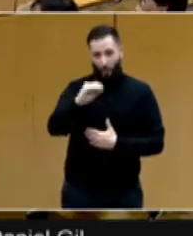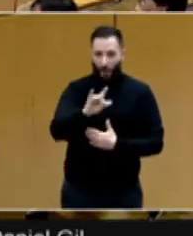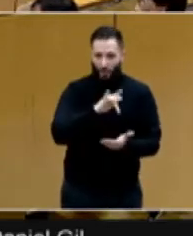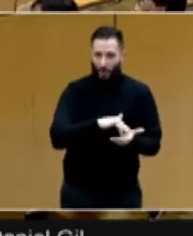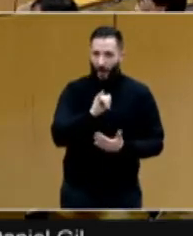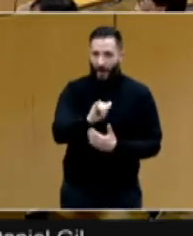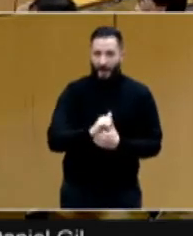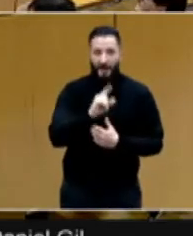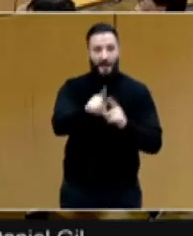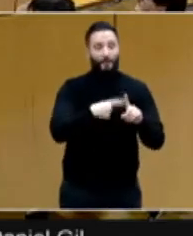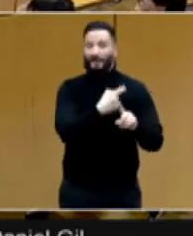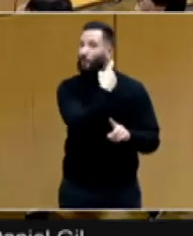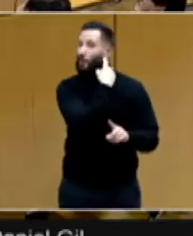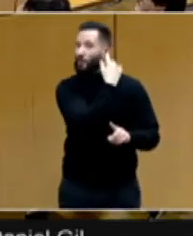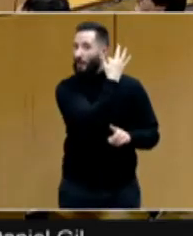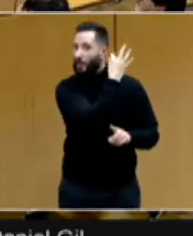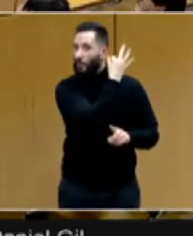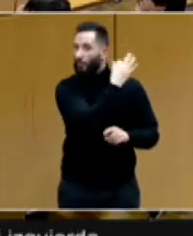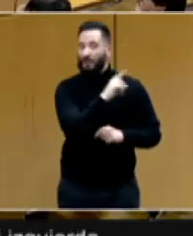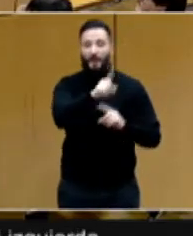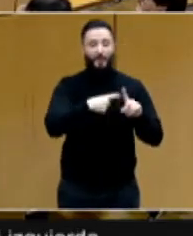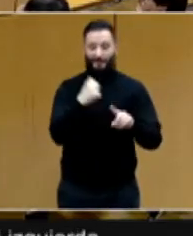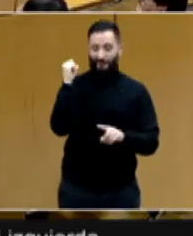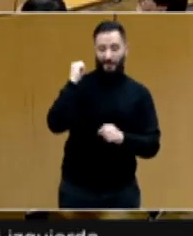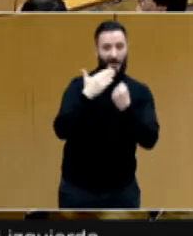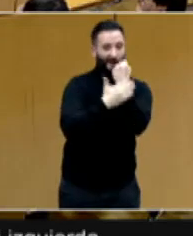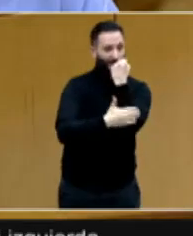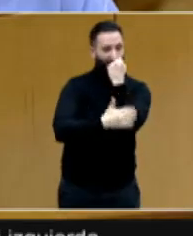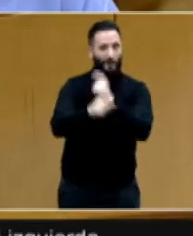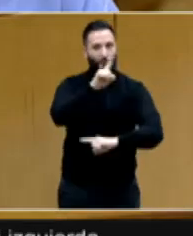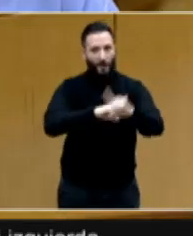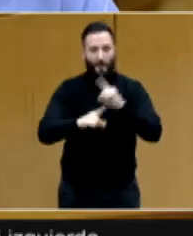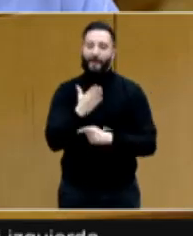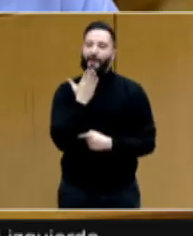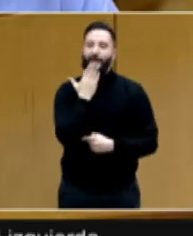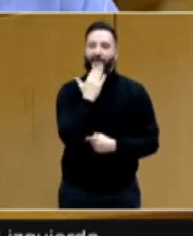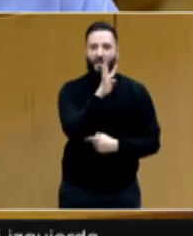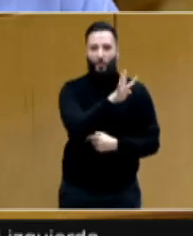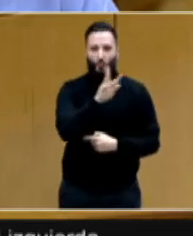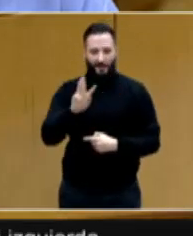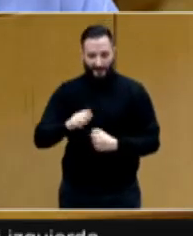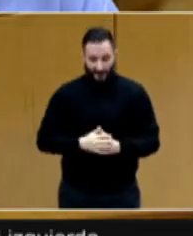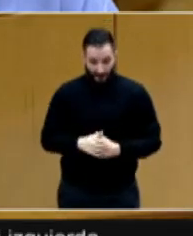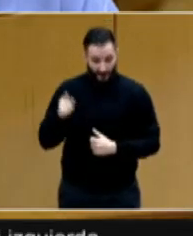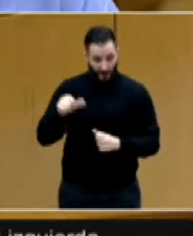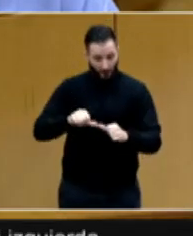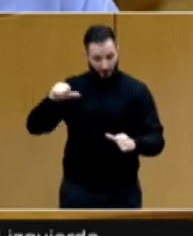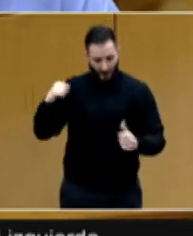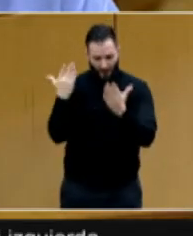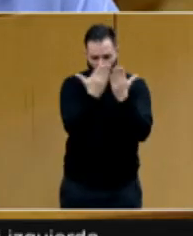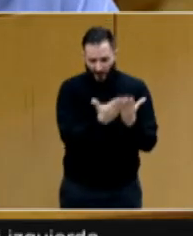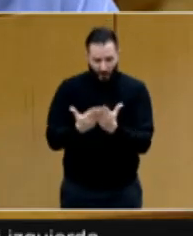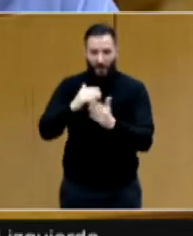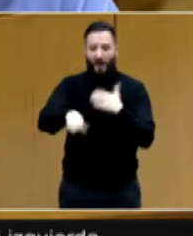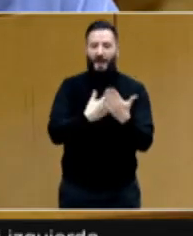hipoacusia en el oído izquierdo y problemas de espalda tiene 43 años ha estudiado hasta segundo